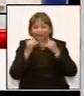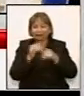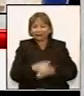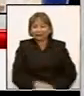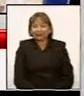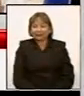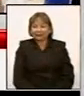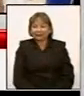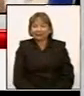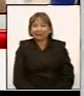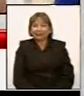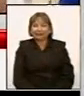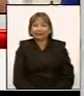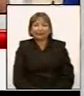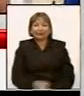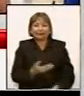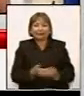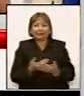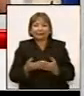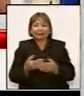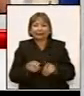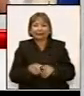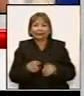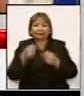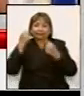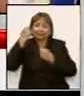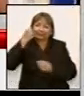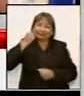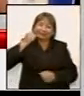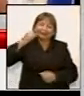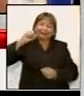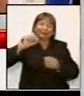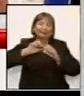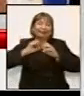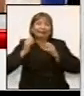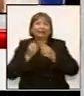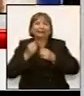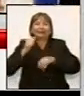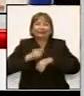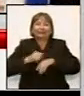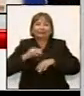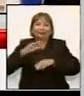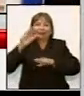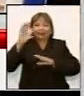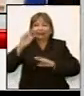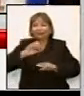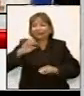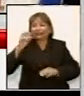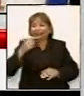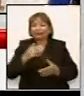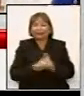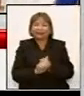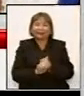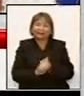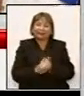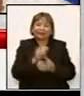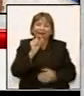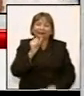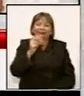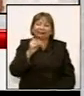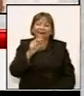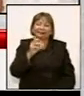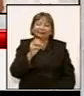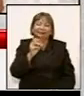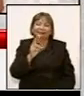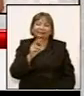brindado. Muchas gracias al equipo también que ha viajado contigo hasta Cerro de Pasco. A nuestro compañero José Sandoval, ¿no?,